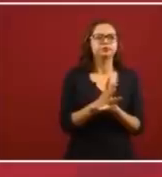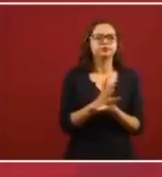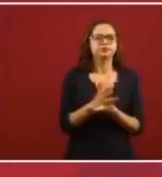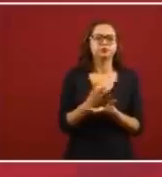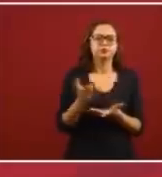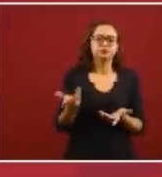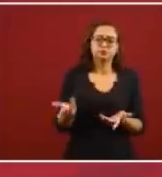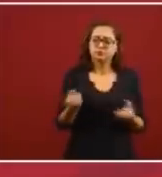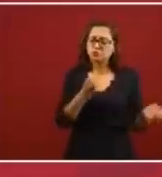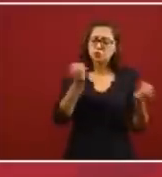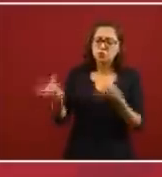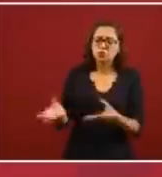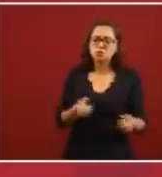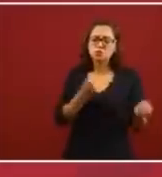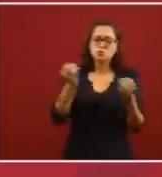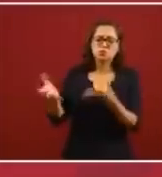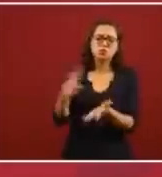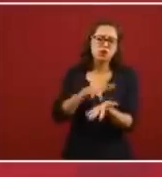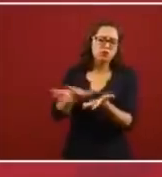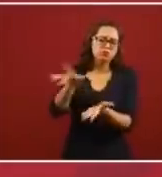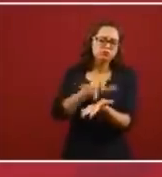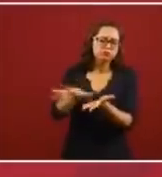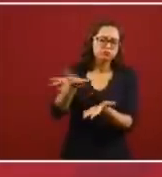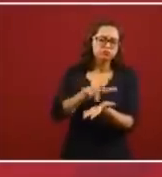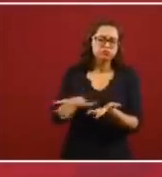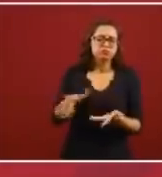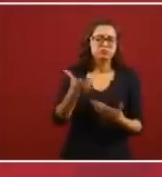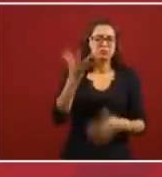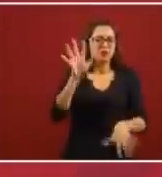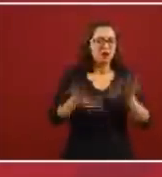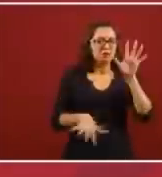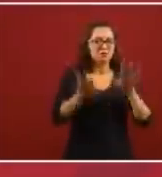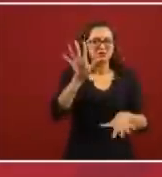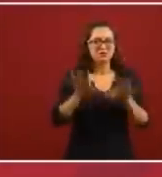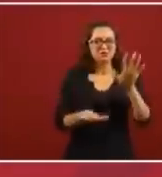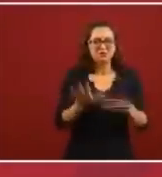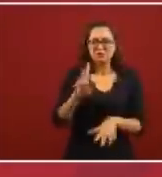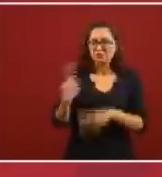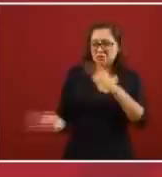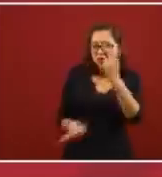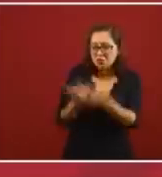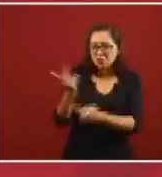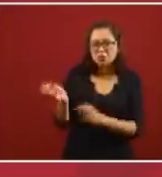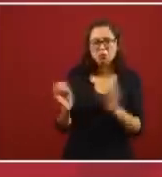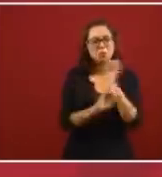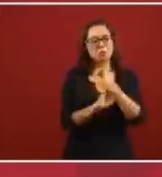eran los que recibían apoyos y muchas veces sin ser consultados,